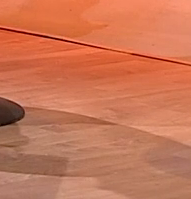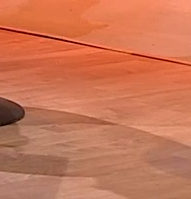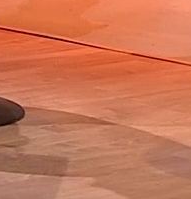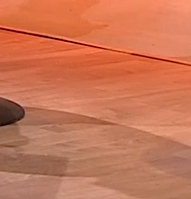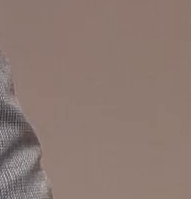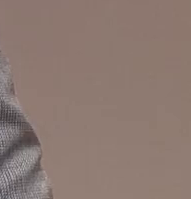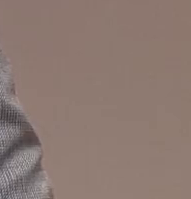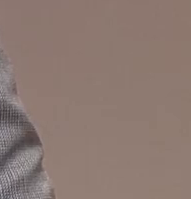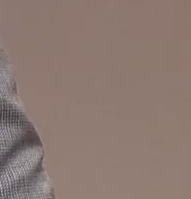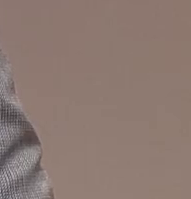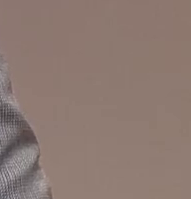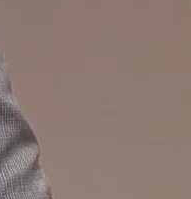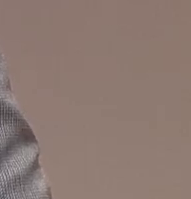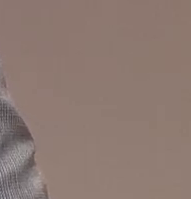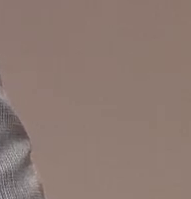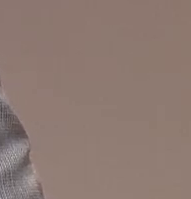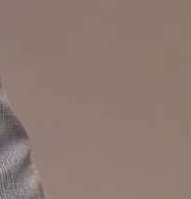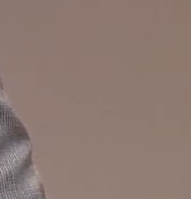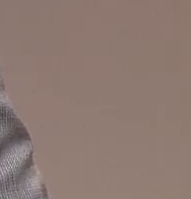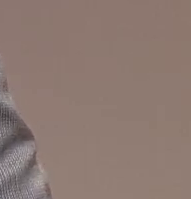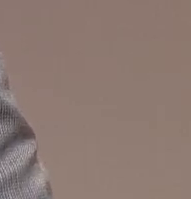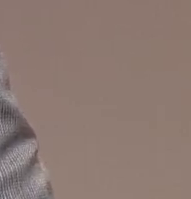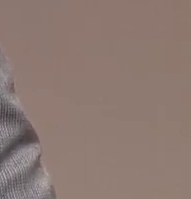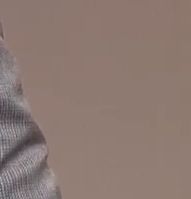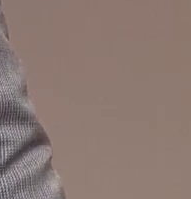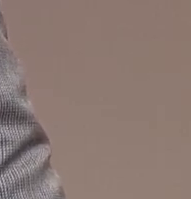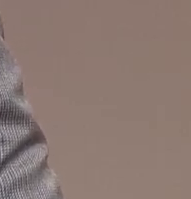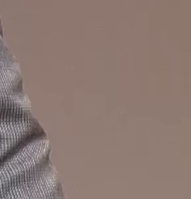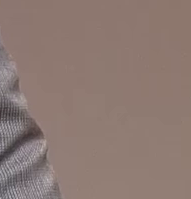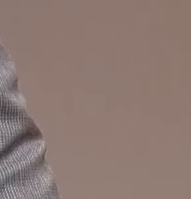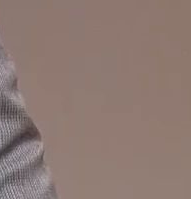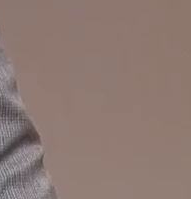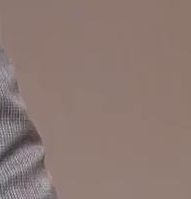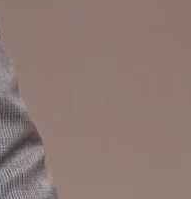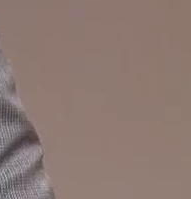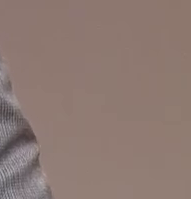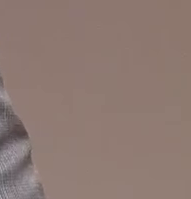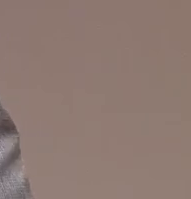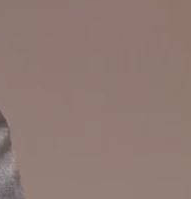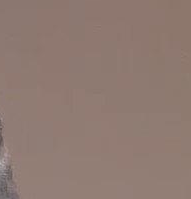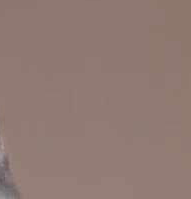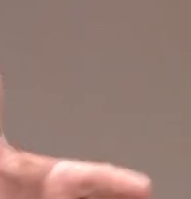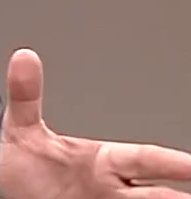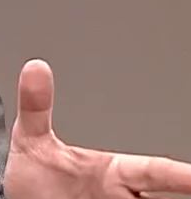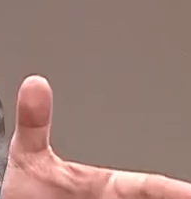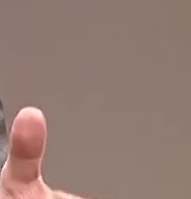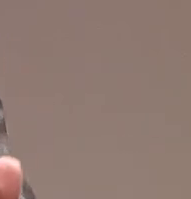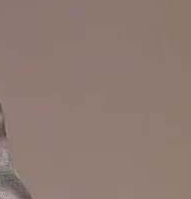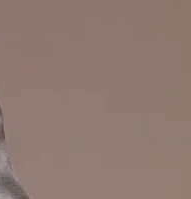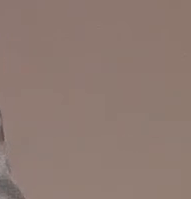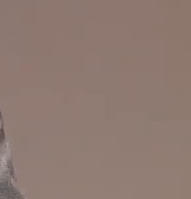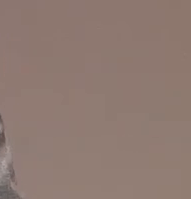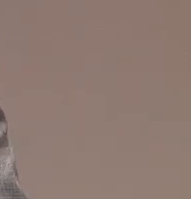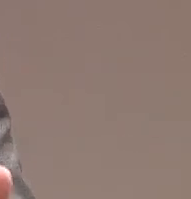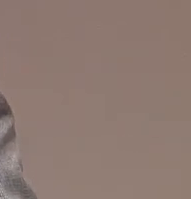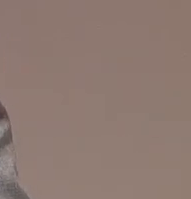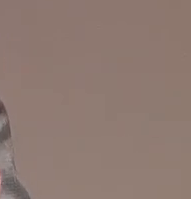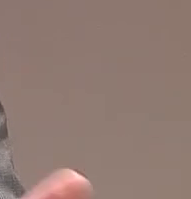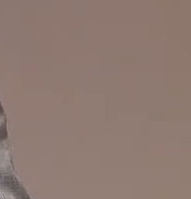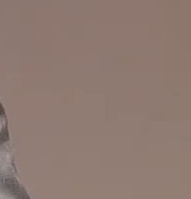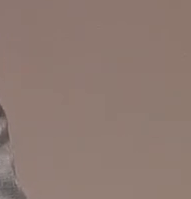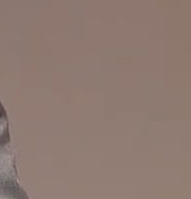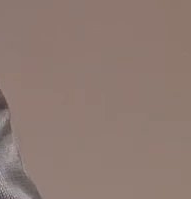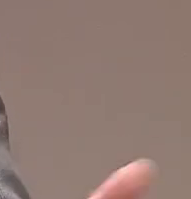mueva bien es la disponibilidad de crédito si no hay disponibilidad de crédito ya sea porque el gobierno está haciendo un estrechamiento